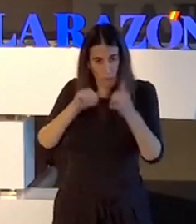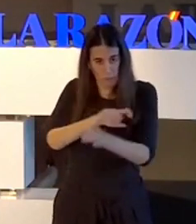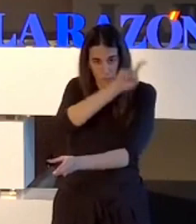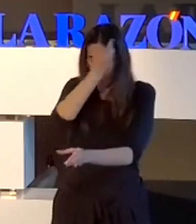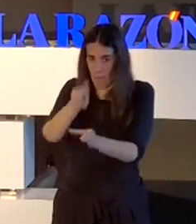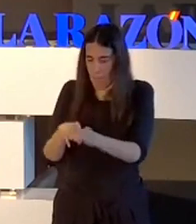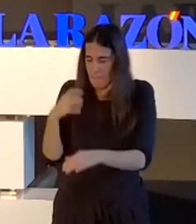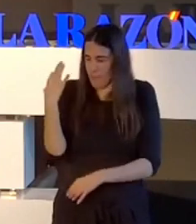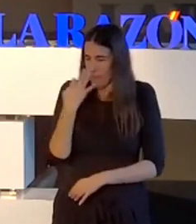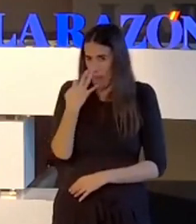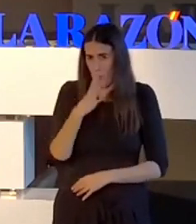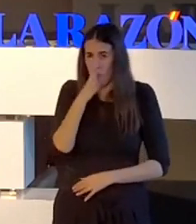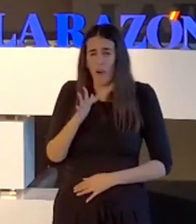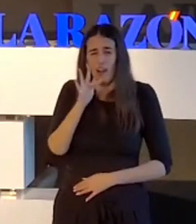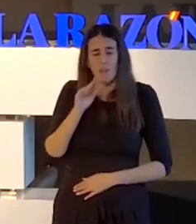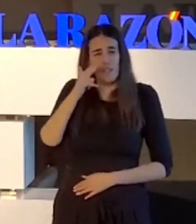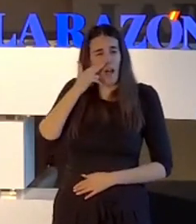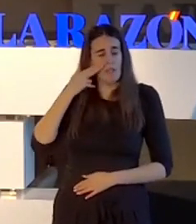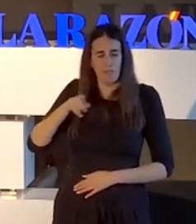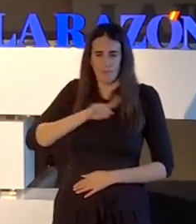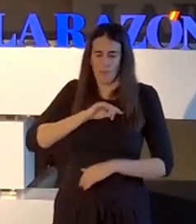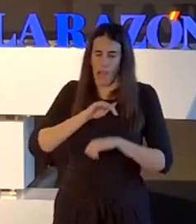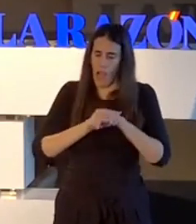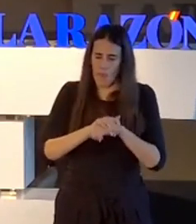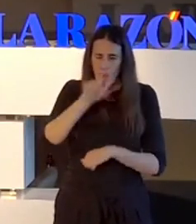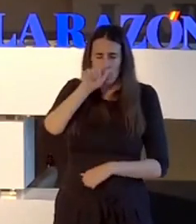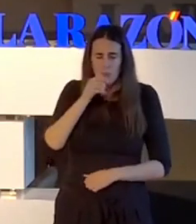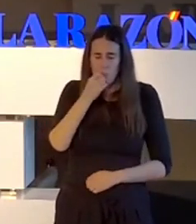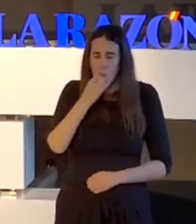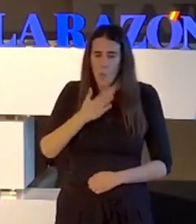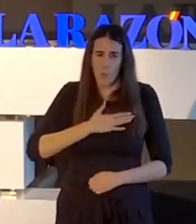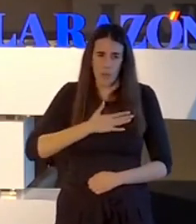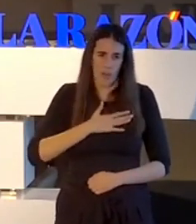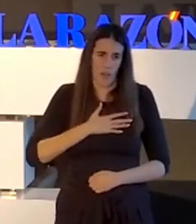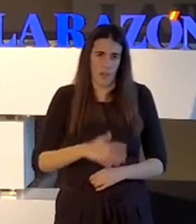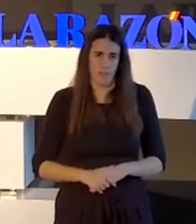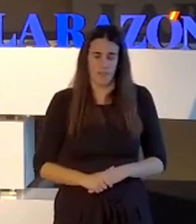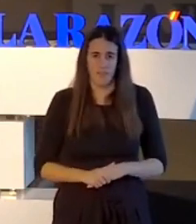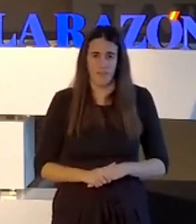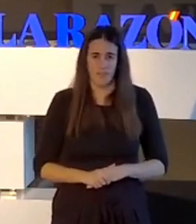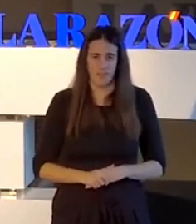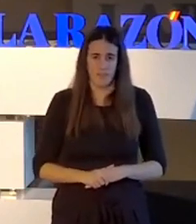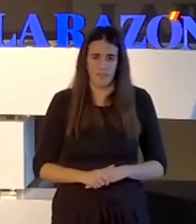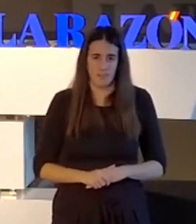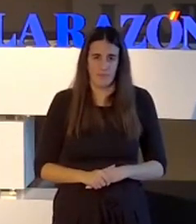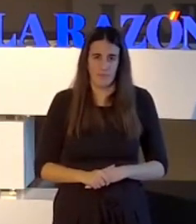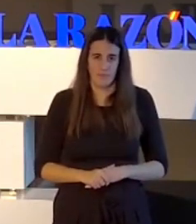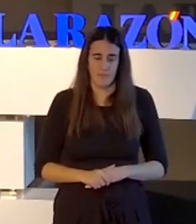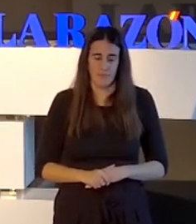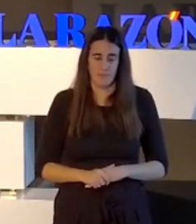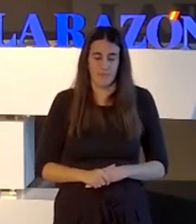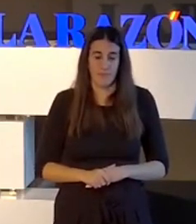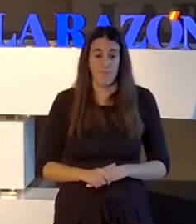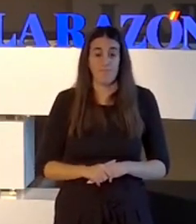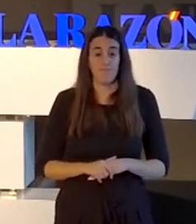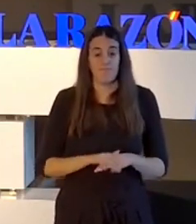Porque además es un amigo y es un gran ser humano lo otro lo otro que hay